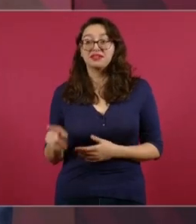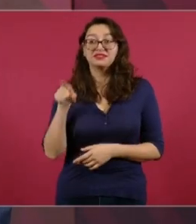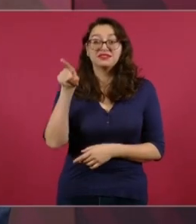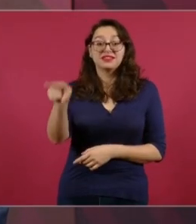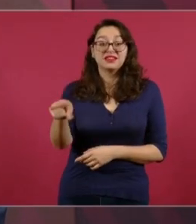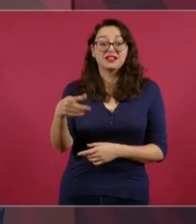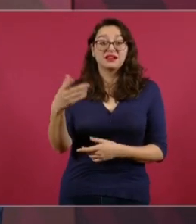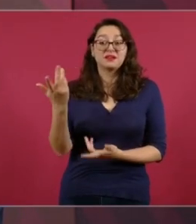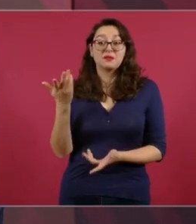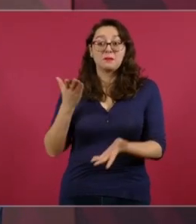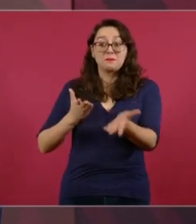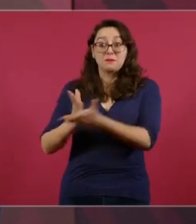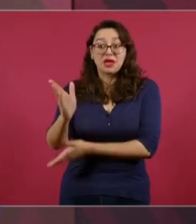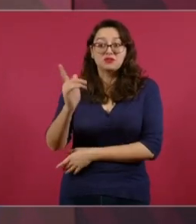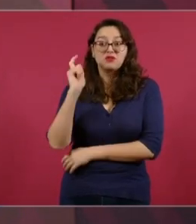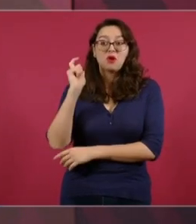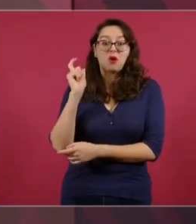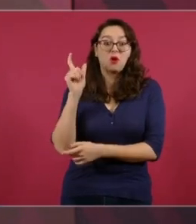del paso.